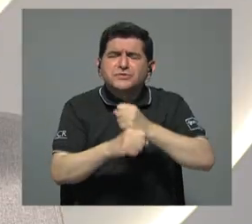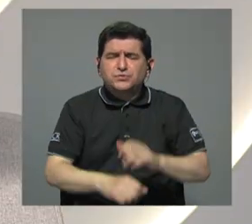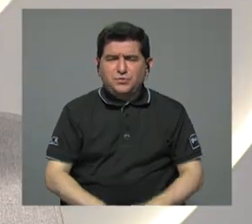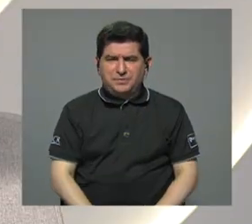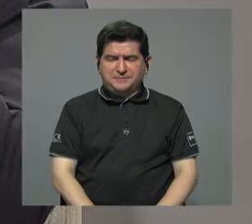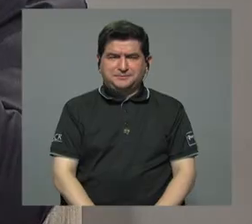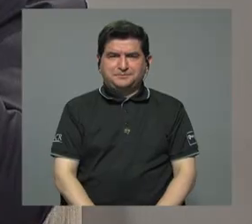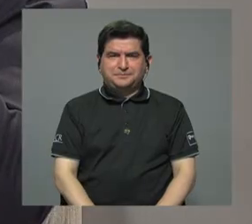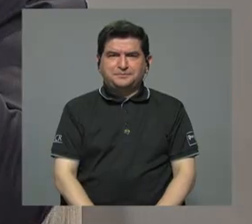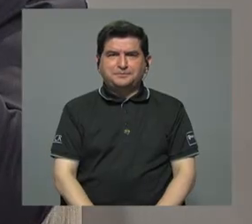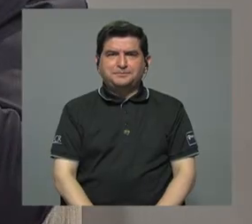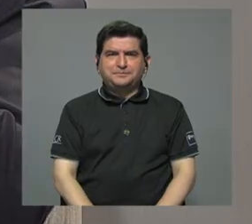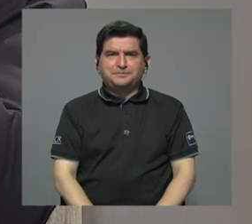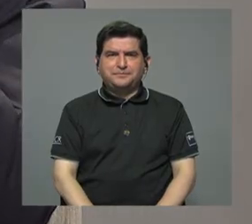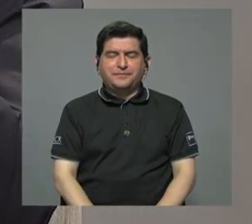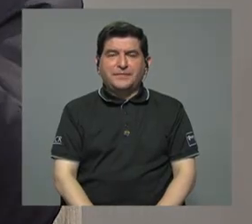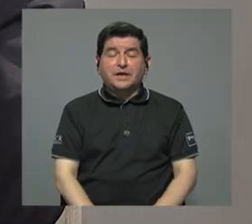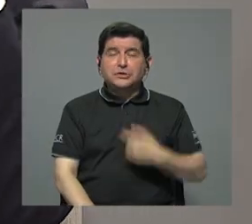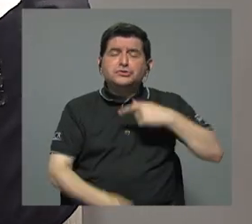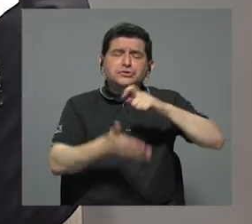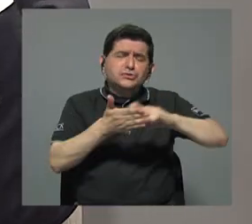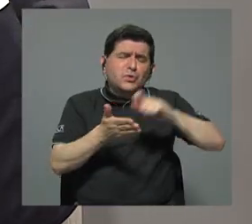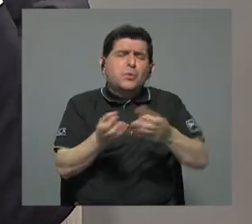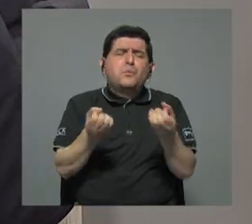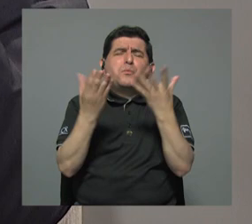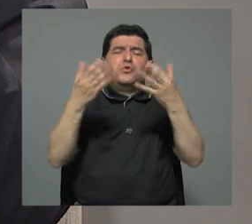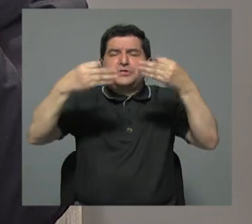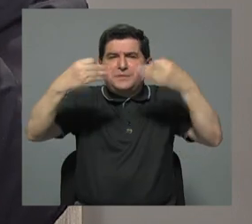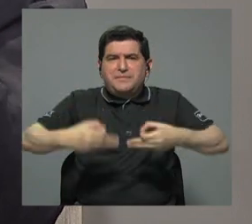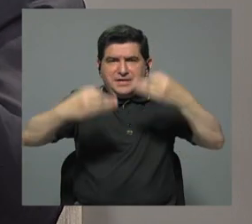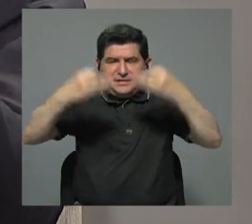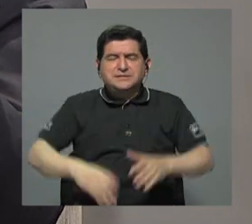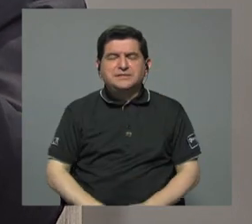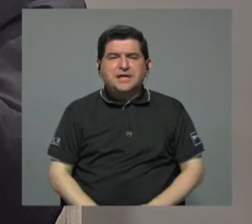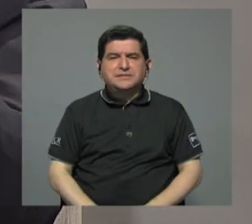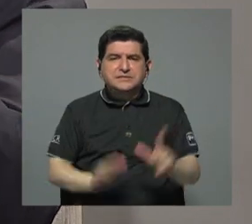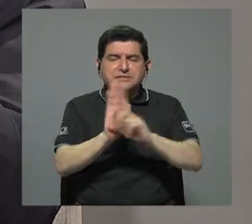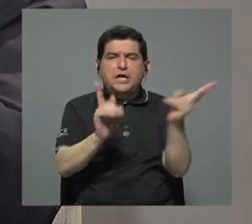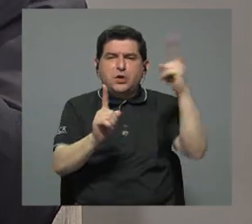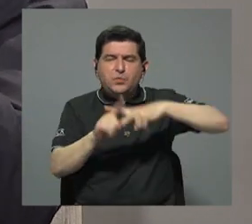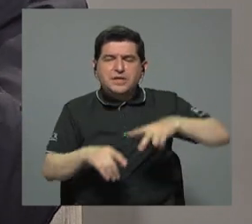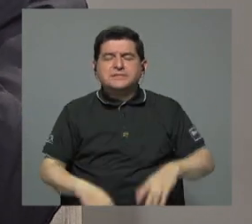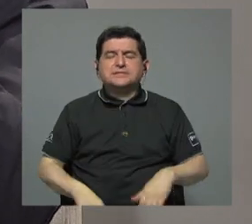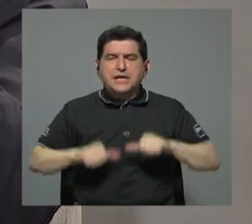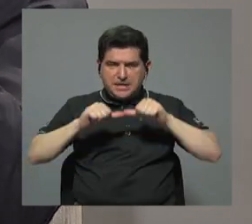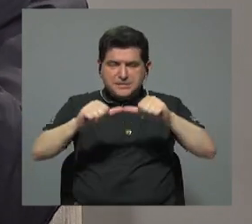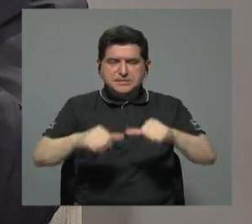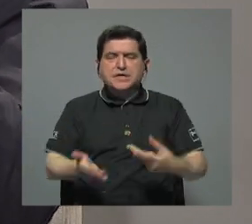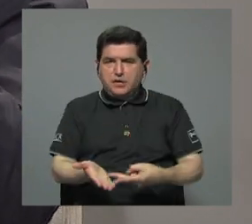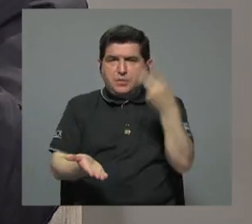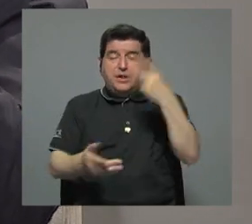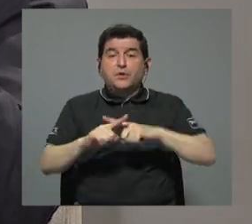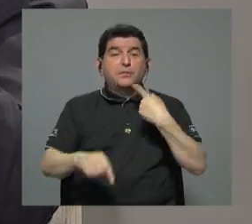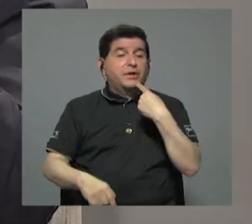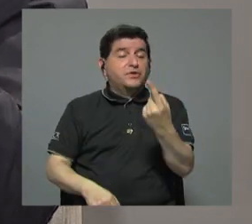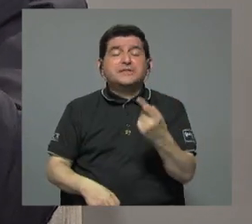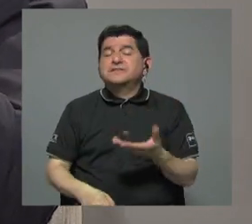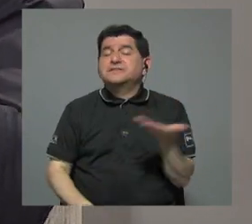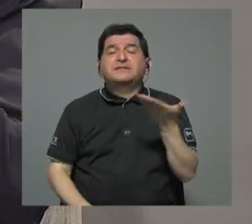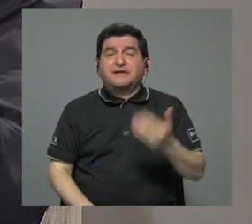elector de elección entonces redactado muchísimas de las sentencias la jurisprudencia que todo está vigente pero lo que quiero decir con esto es